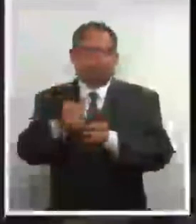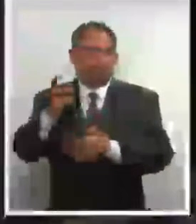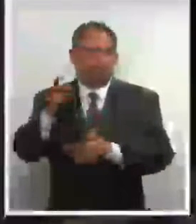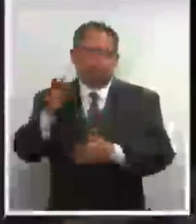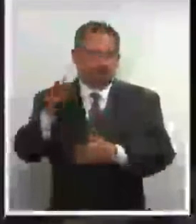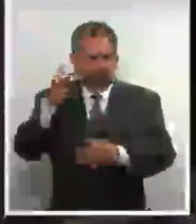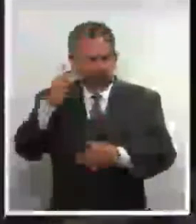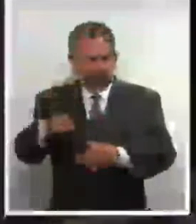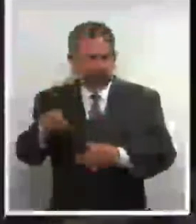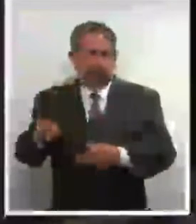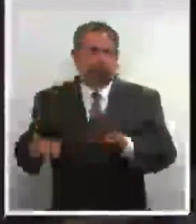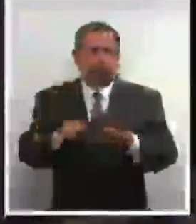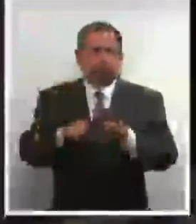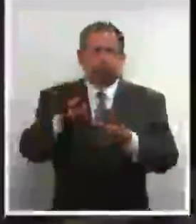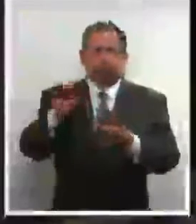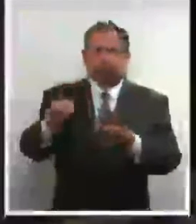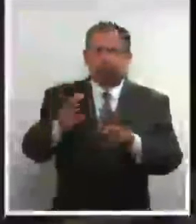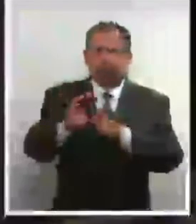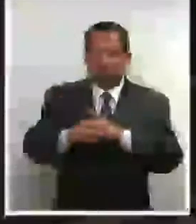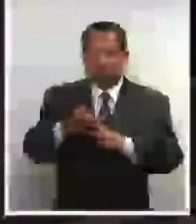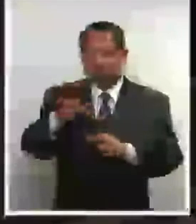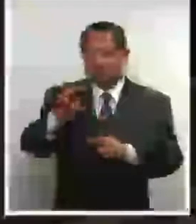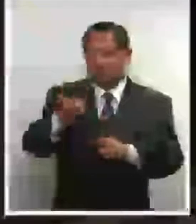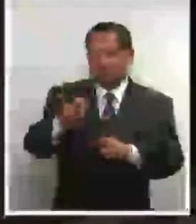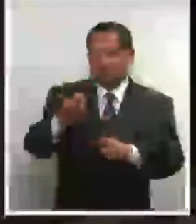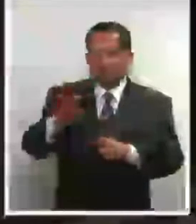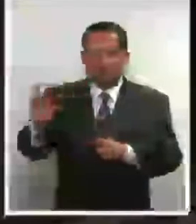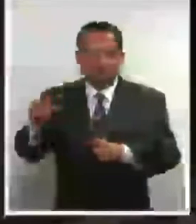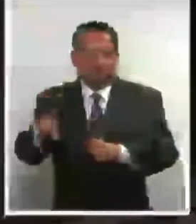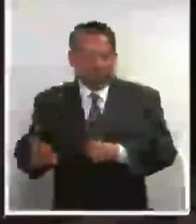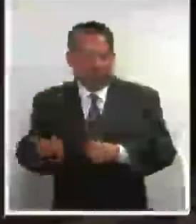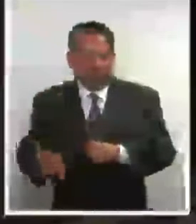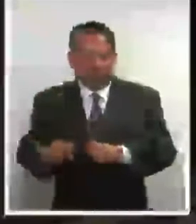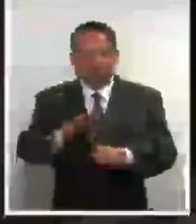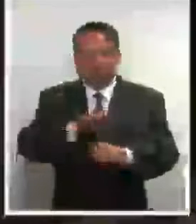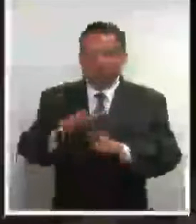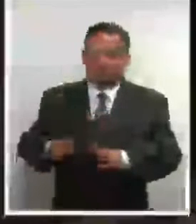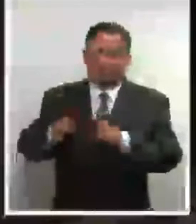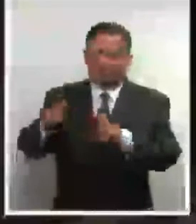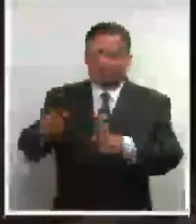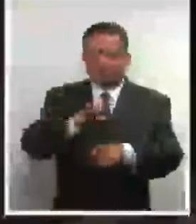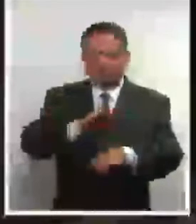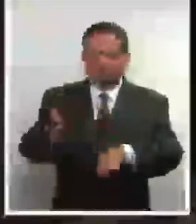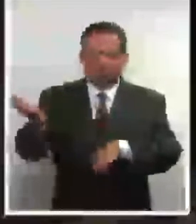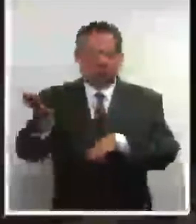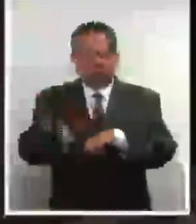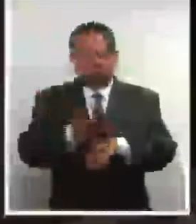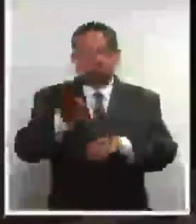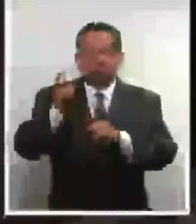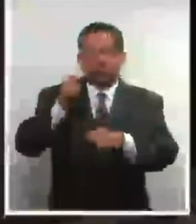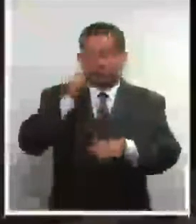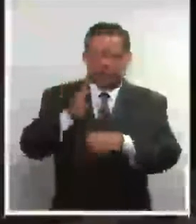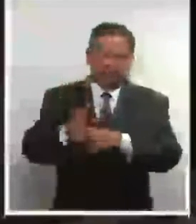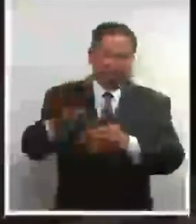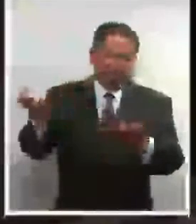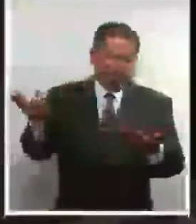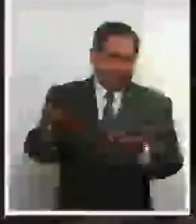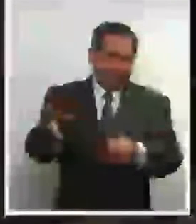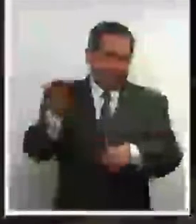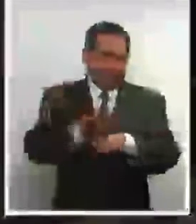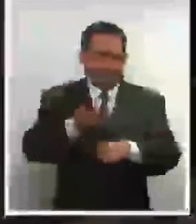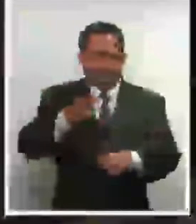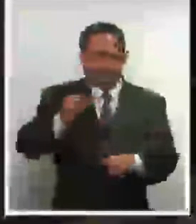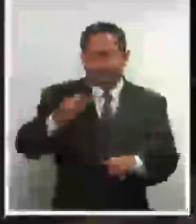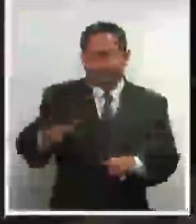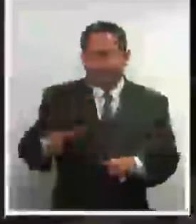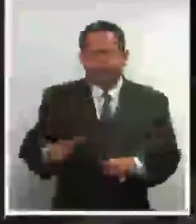ciudad o la Comisión de Derechos Humanos, tengan también la competencia para ejercitar